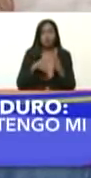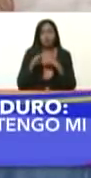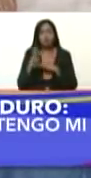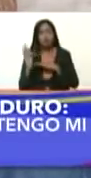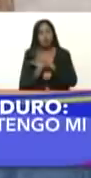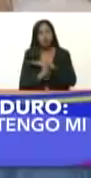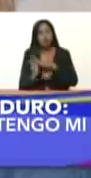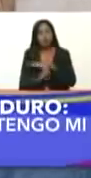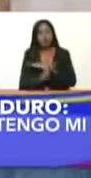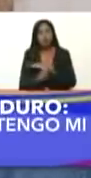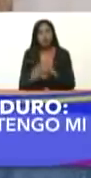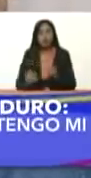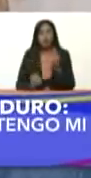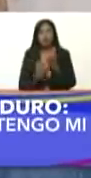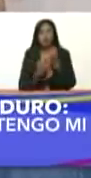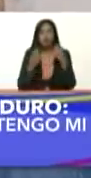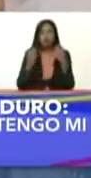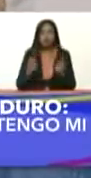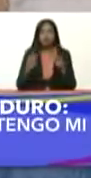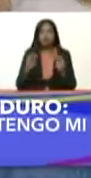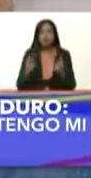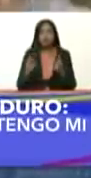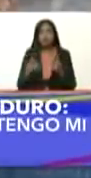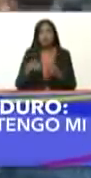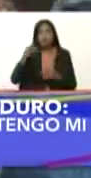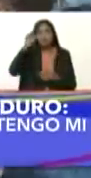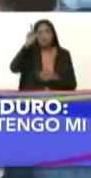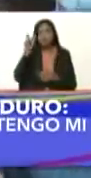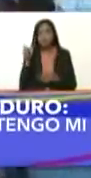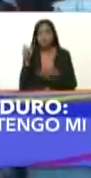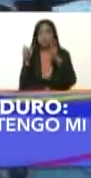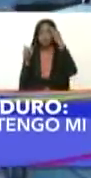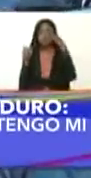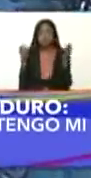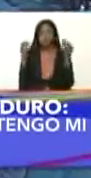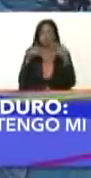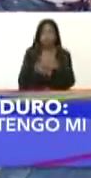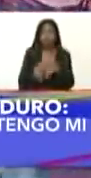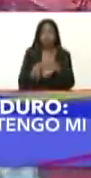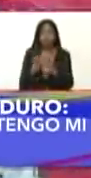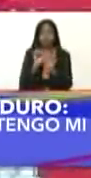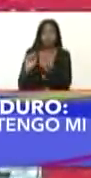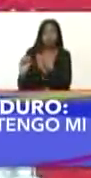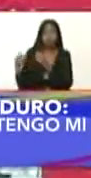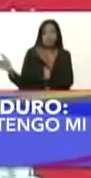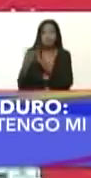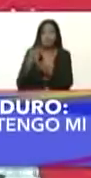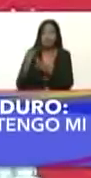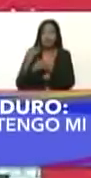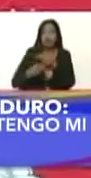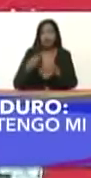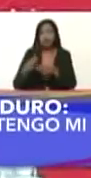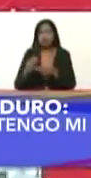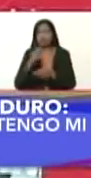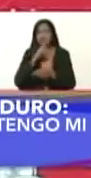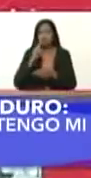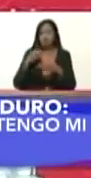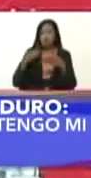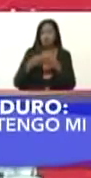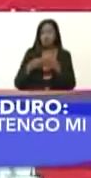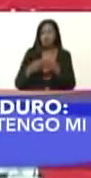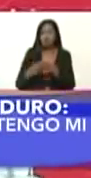necesario, a respaldar las acciones cívico-militar para impedir las agresiones en nombre de una